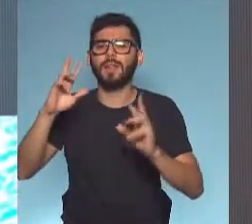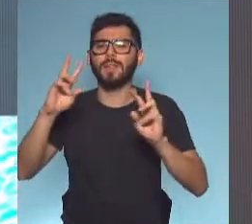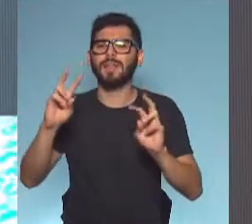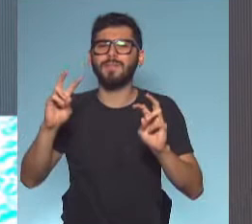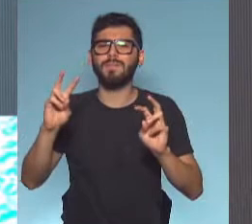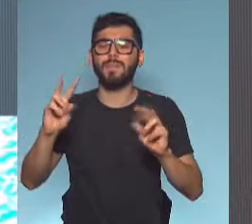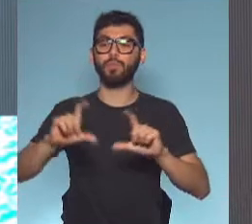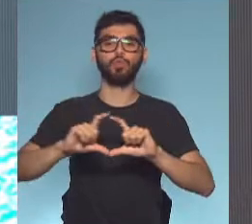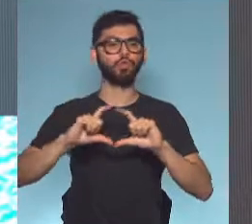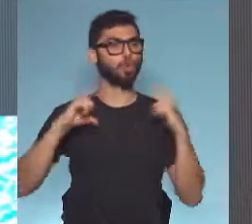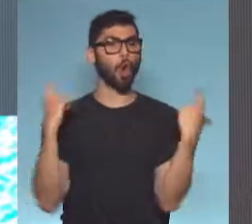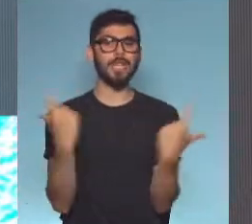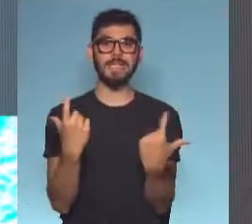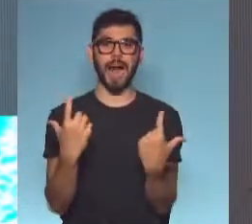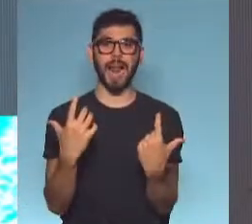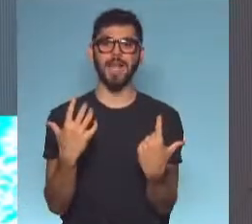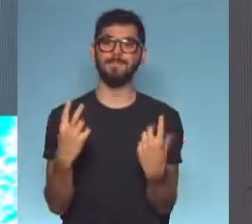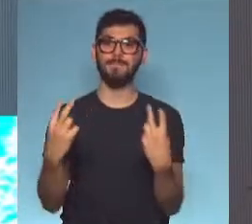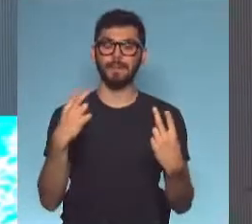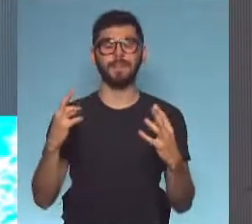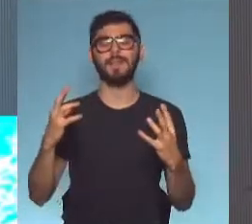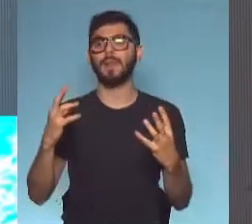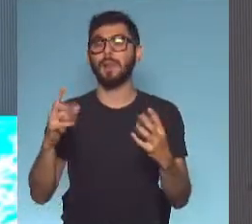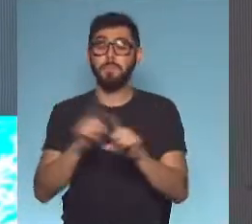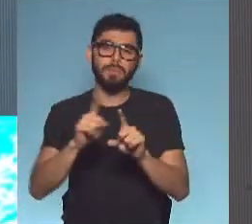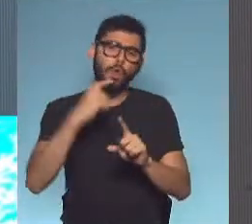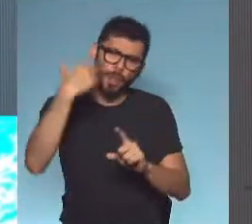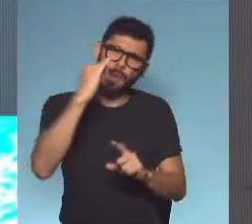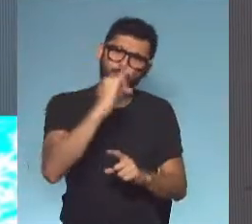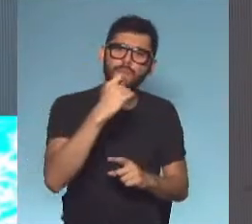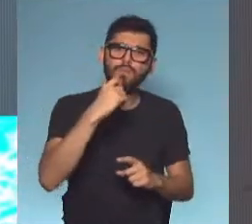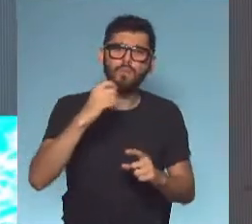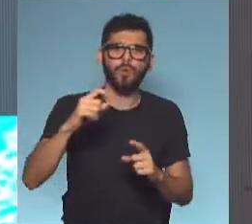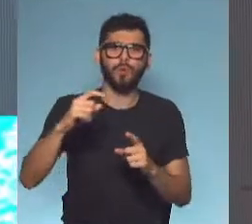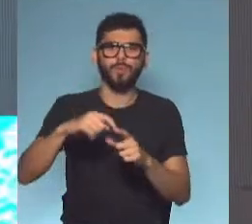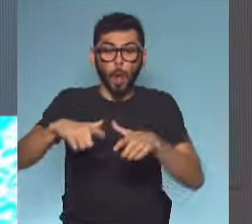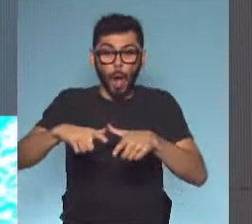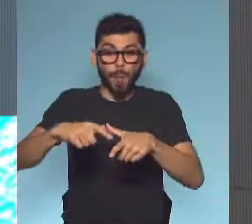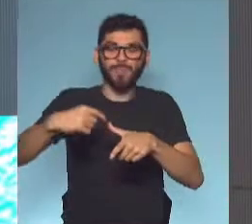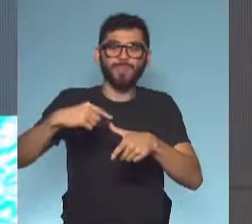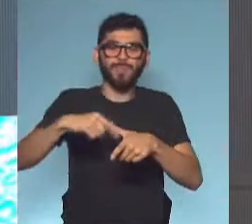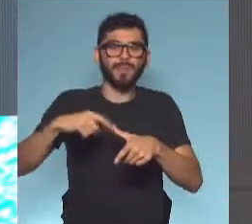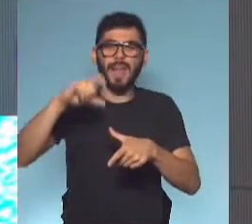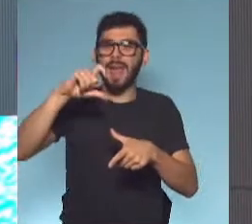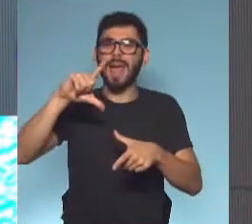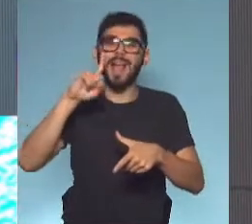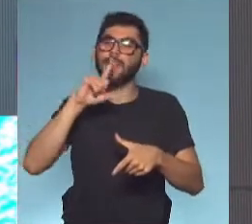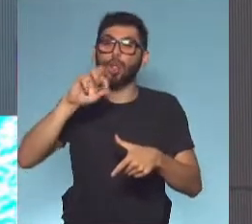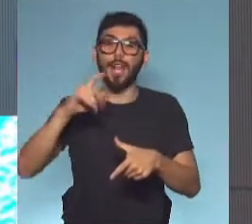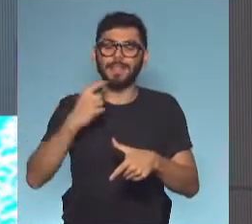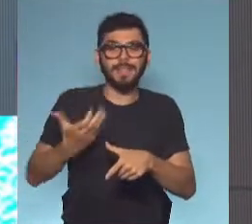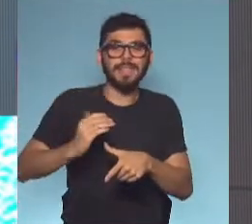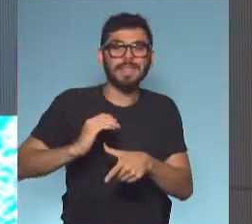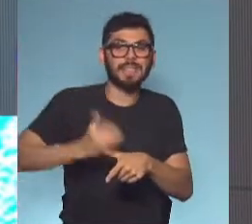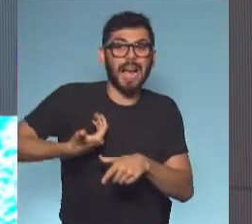con lo social, como también, claro, existe, que lo podemos hablar en algún otro momento, la ablación del clítoris, que es para que las personas con vulva no tengan